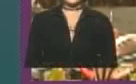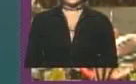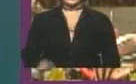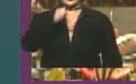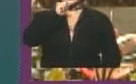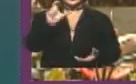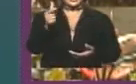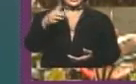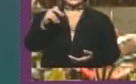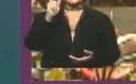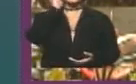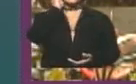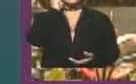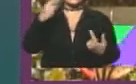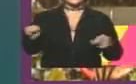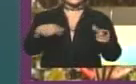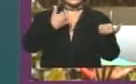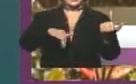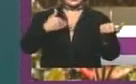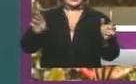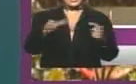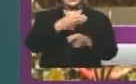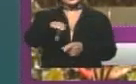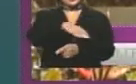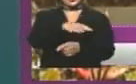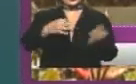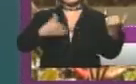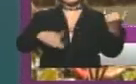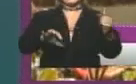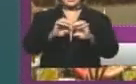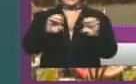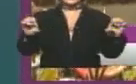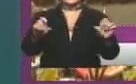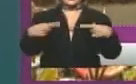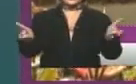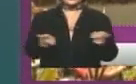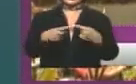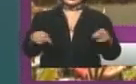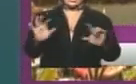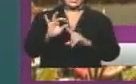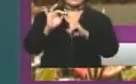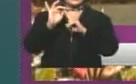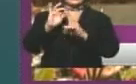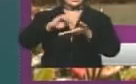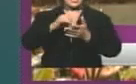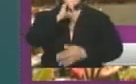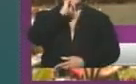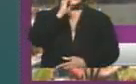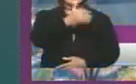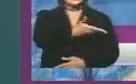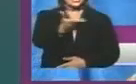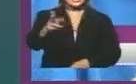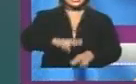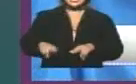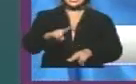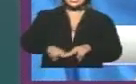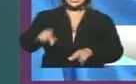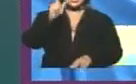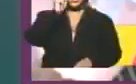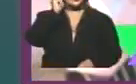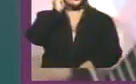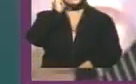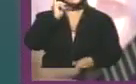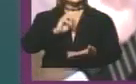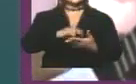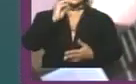Soy Jerónima Muñoz, cantora, cuatrista, especialista en educación musical. Un mensaje para los niños,